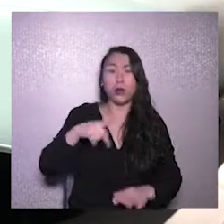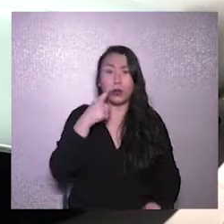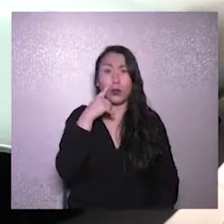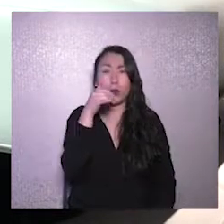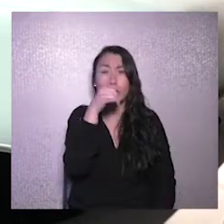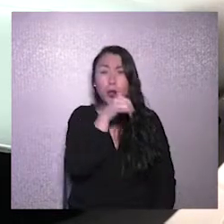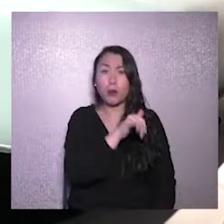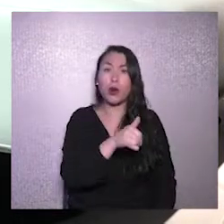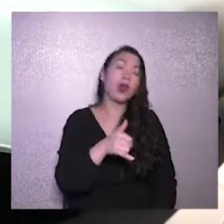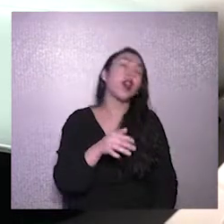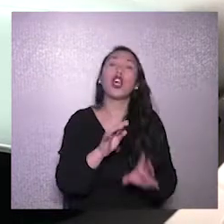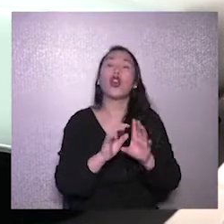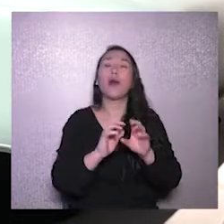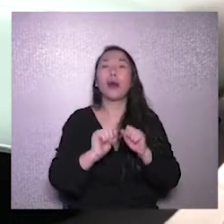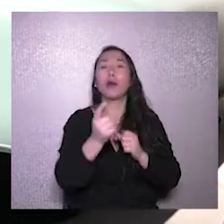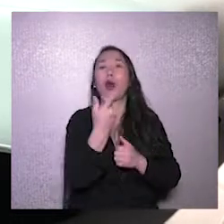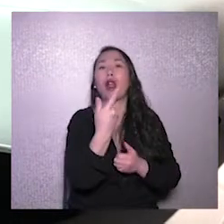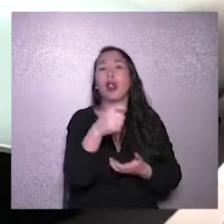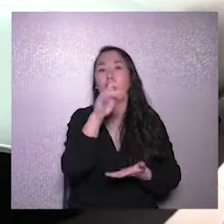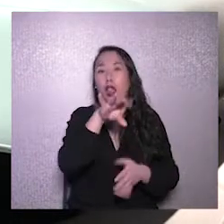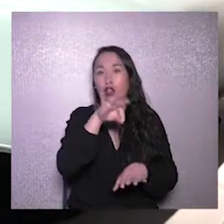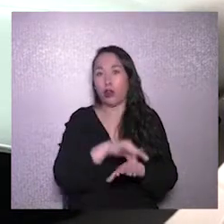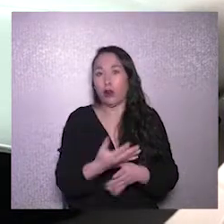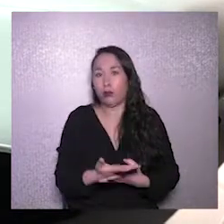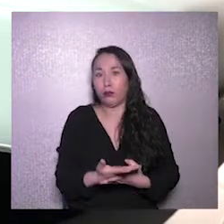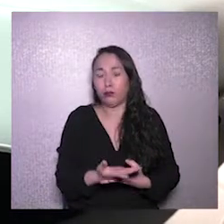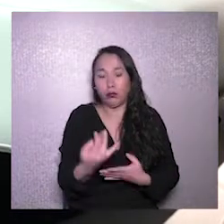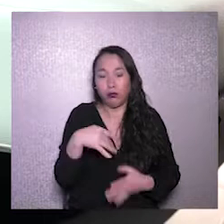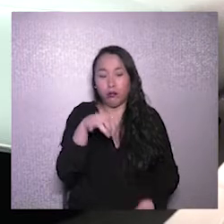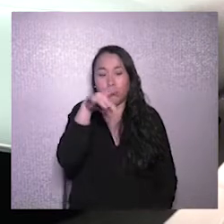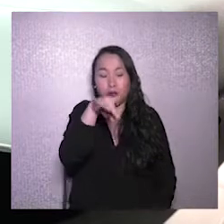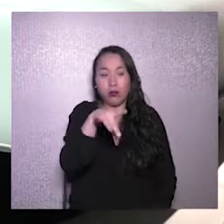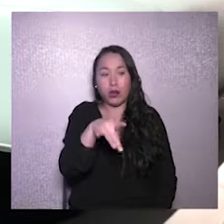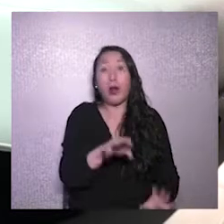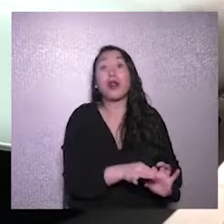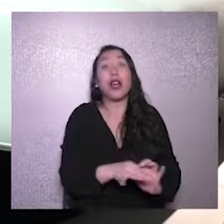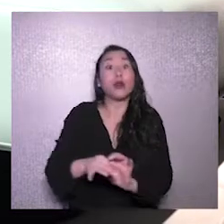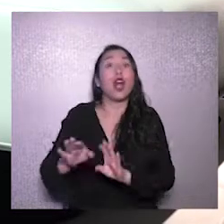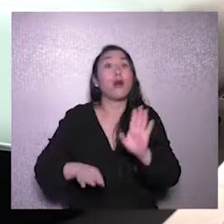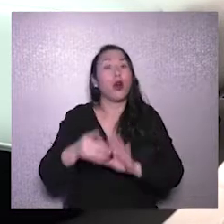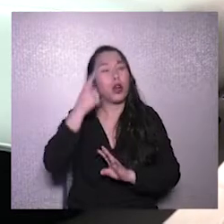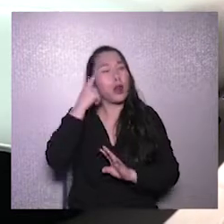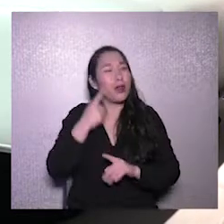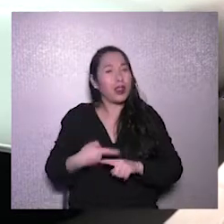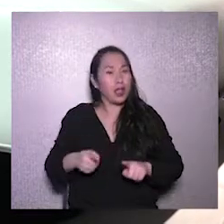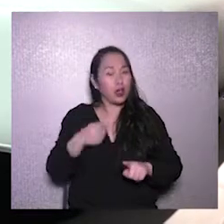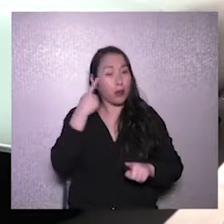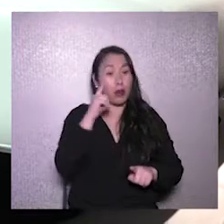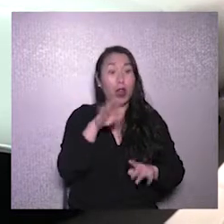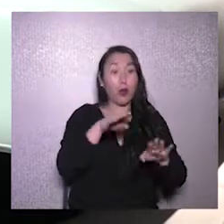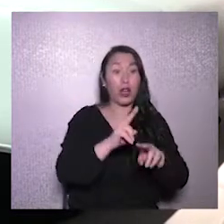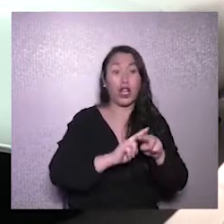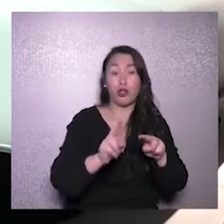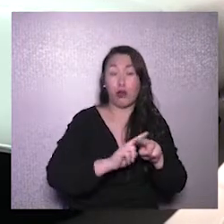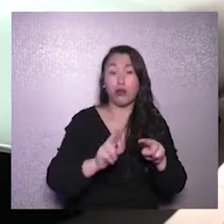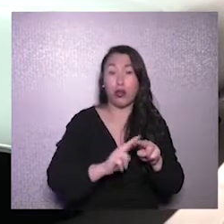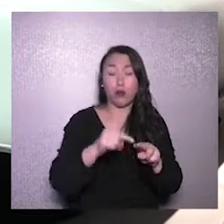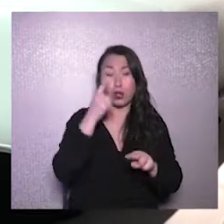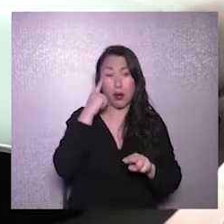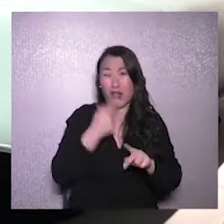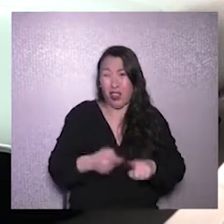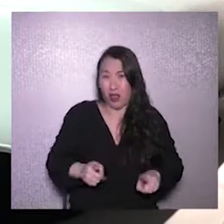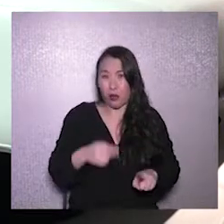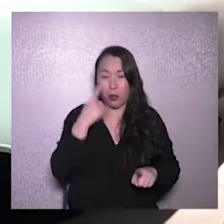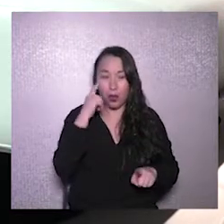y compartimos el diagnóstico, probablemente no compartimos las causas y probablemente tenemos diferencias en las soluciones, pero el diagnóstico lo compartimos.